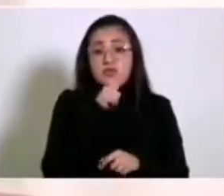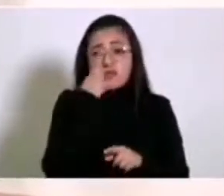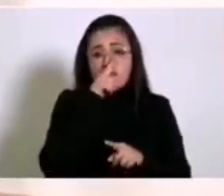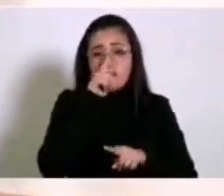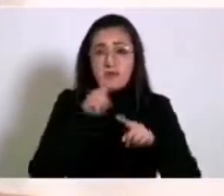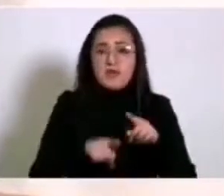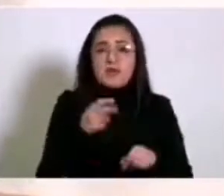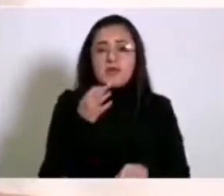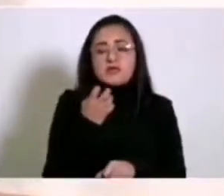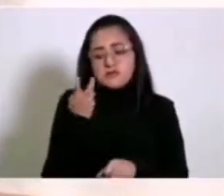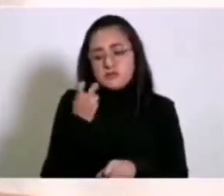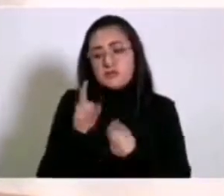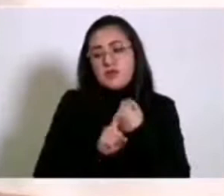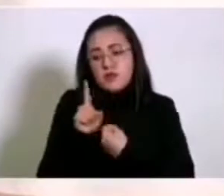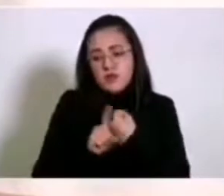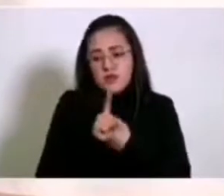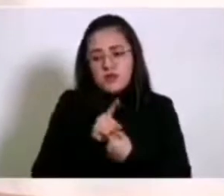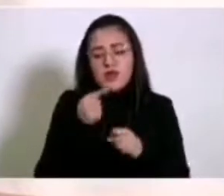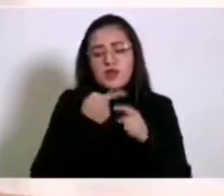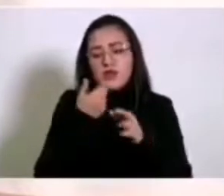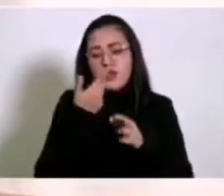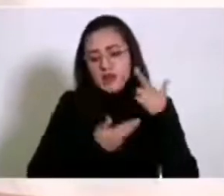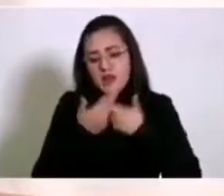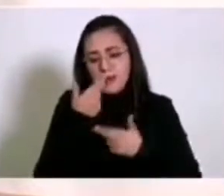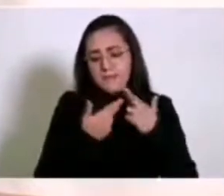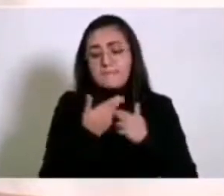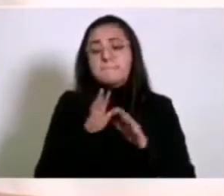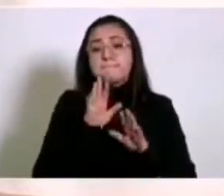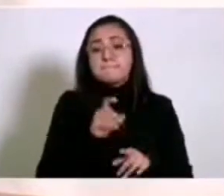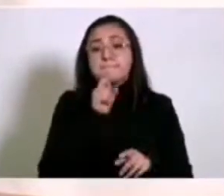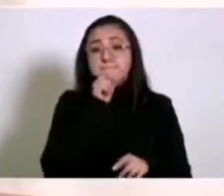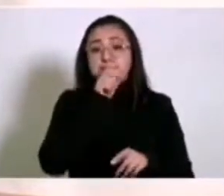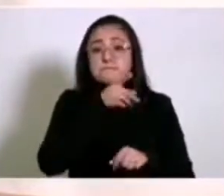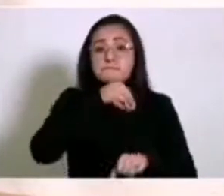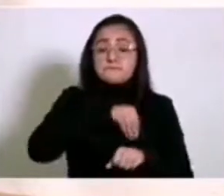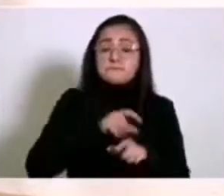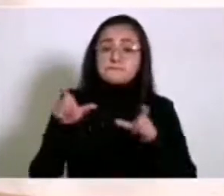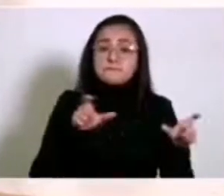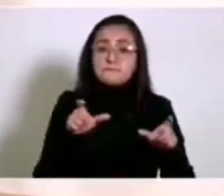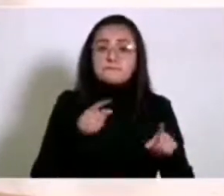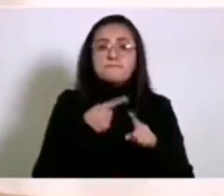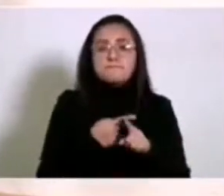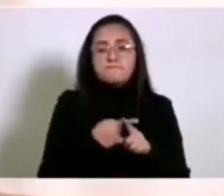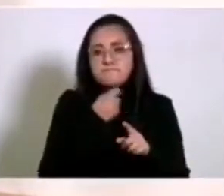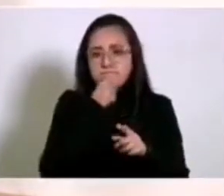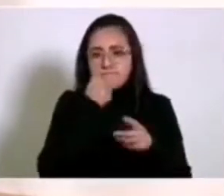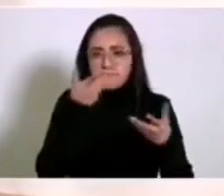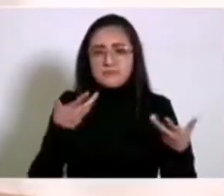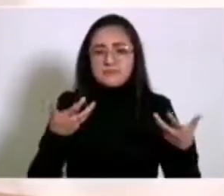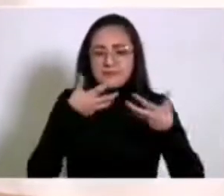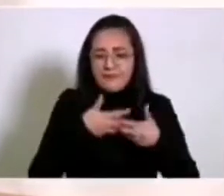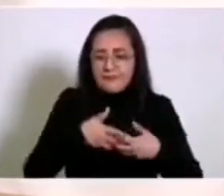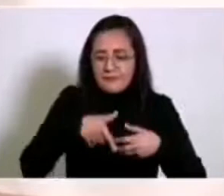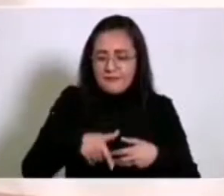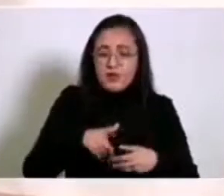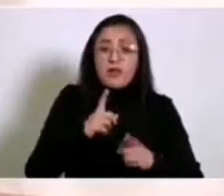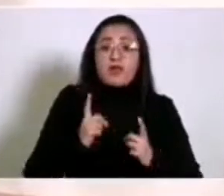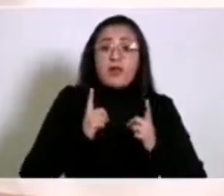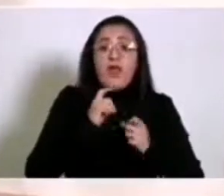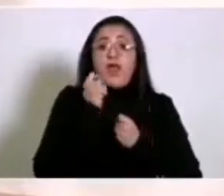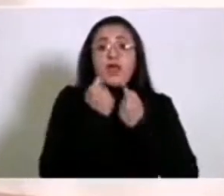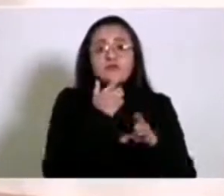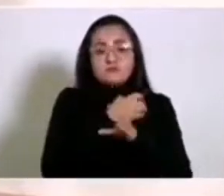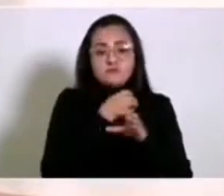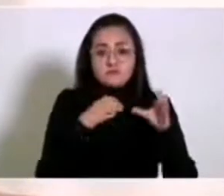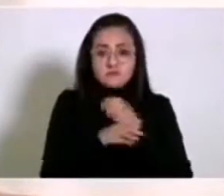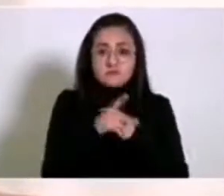estas problemáticas y revalorizar los procesos y a fin de mantener un estricto control de las colecciones se requiere devolver algunos